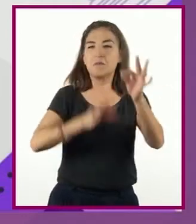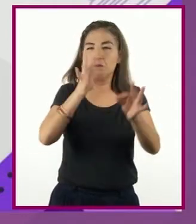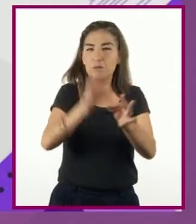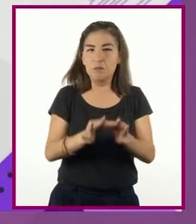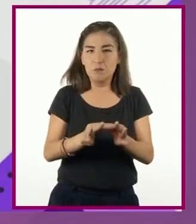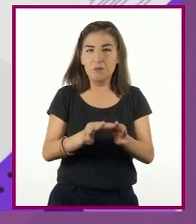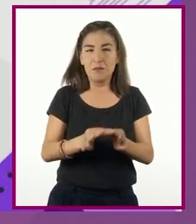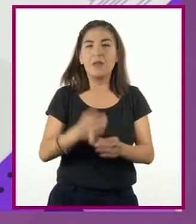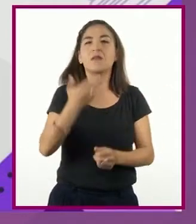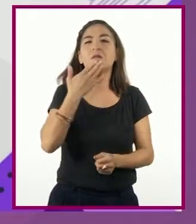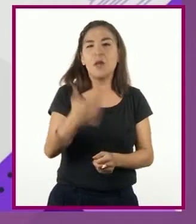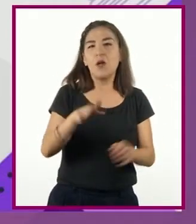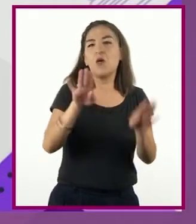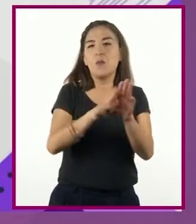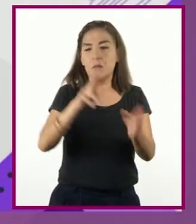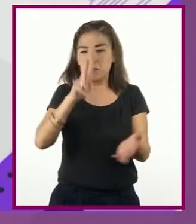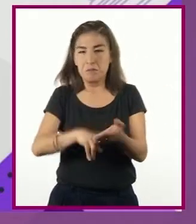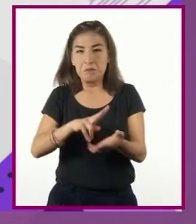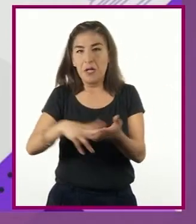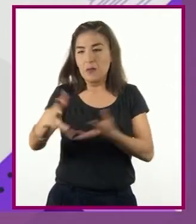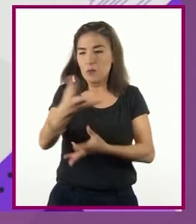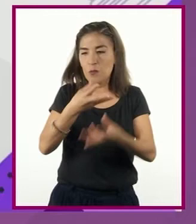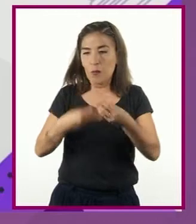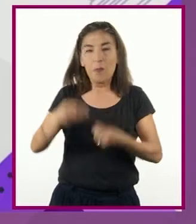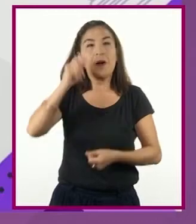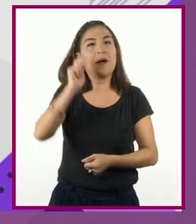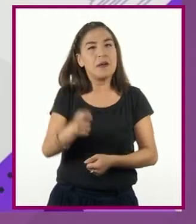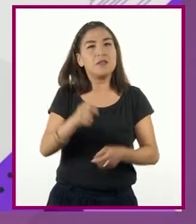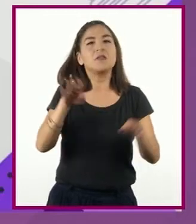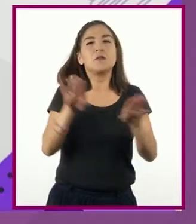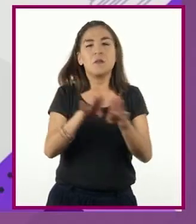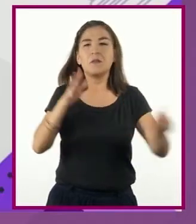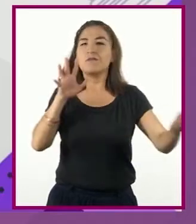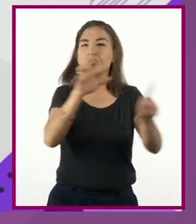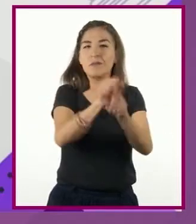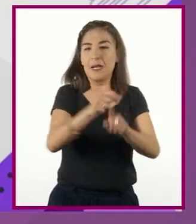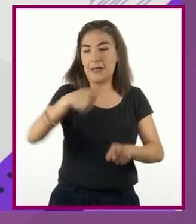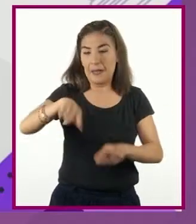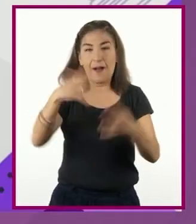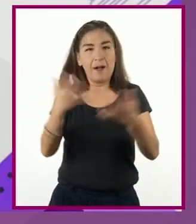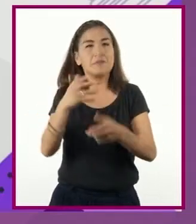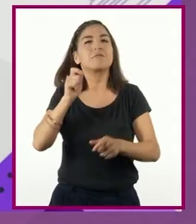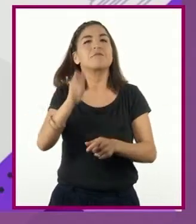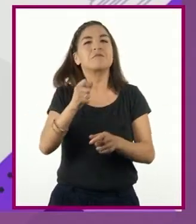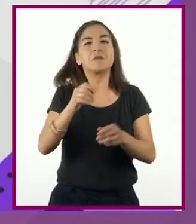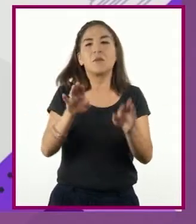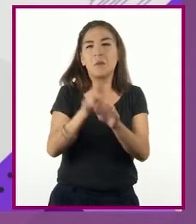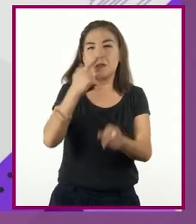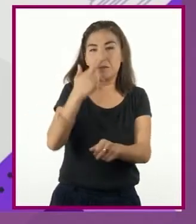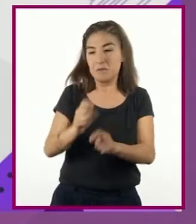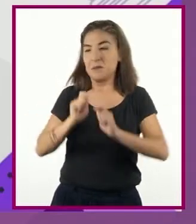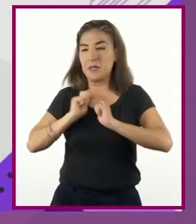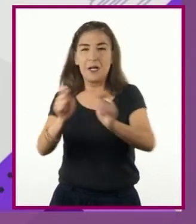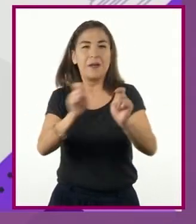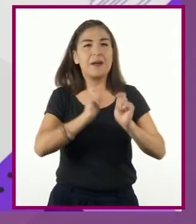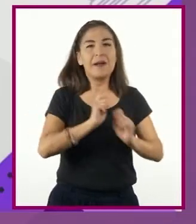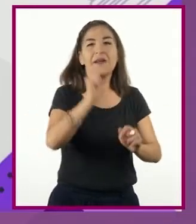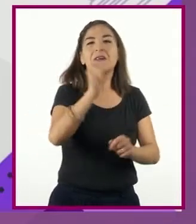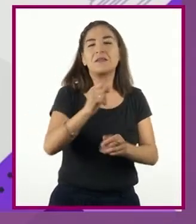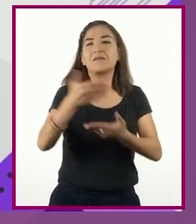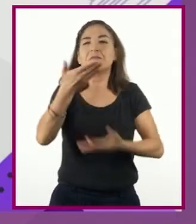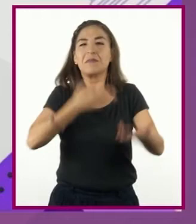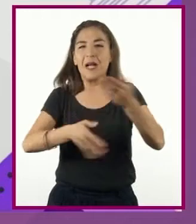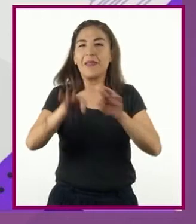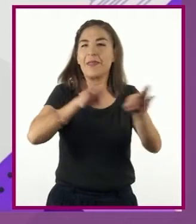compromiso, comparten valores comunes y cumplen objetivos y realizan tareas en común por medio de los diferentes